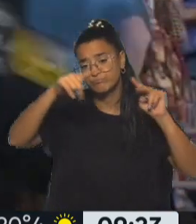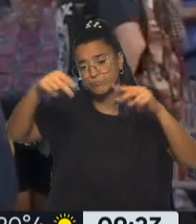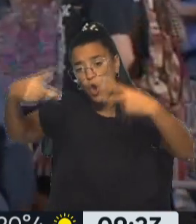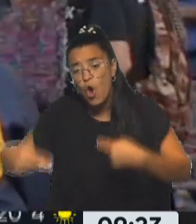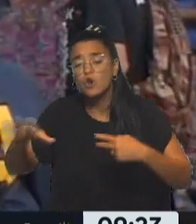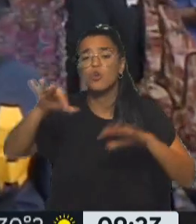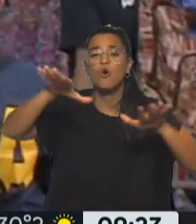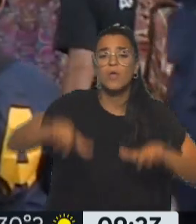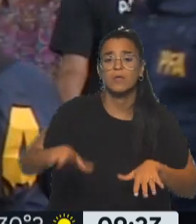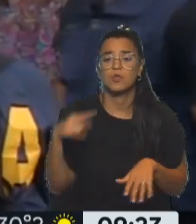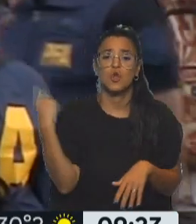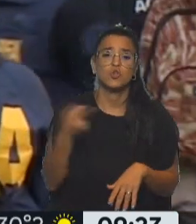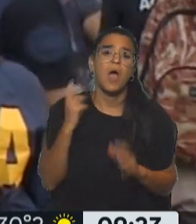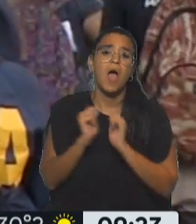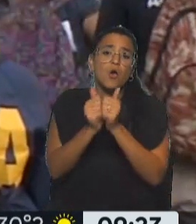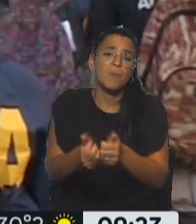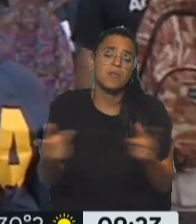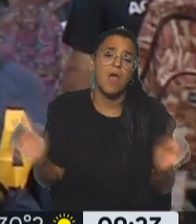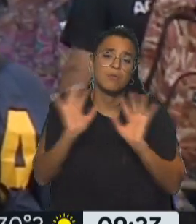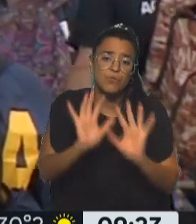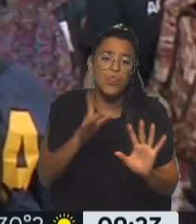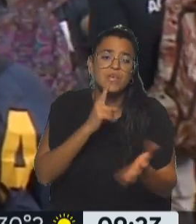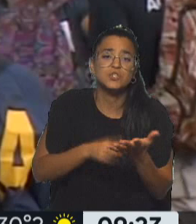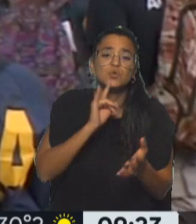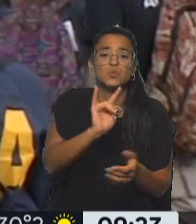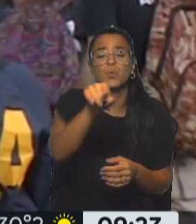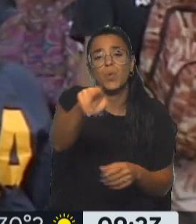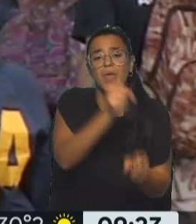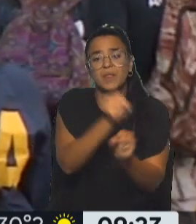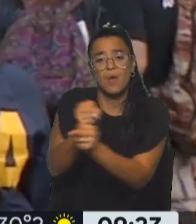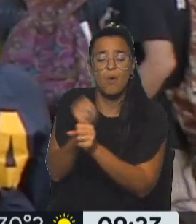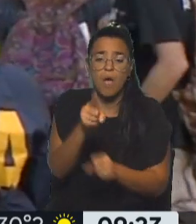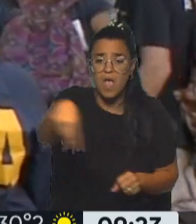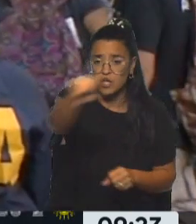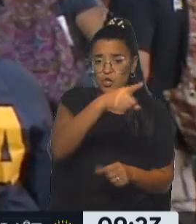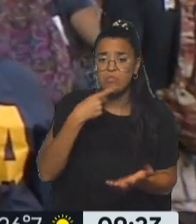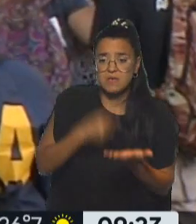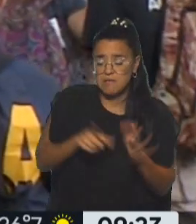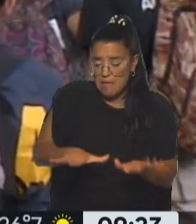permanecer? Nosotros estamos acompañando y vamos a acompañar la decisión de los trabajadores. Por ahora ellos han decidido estar